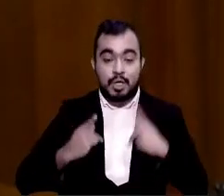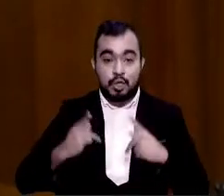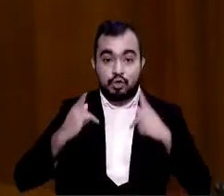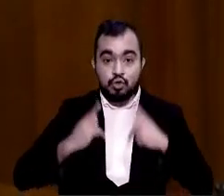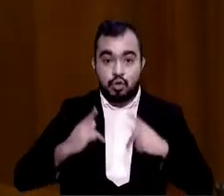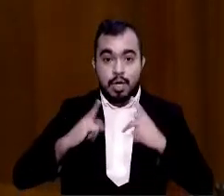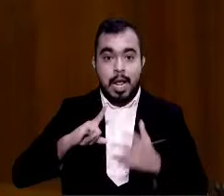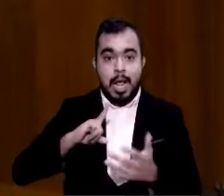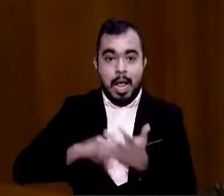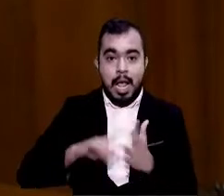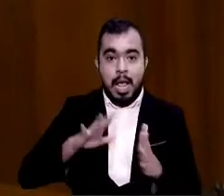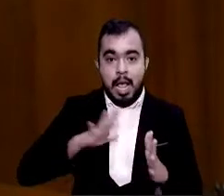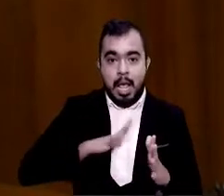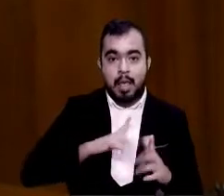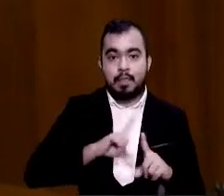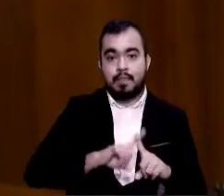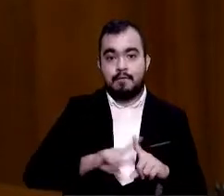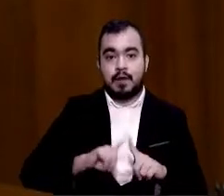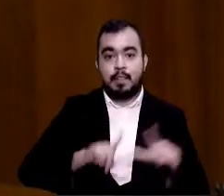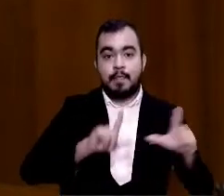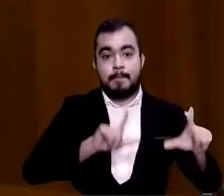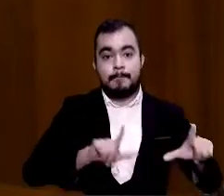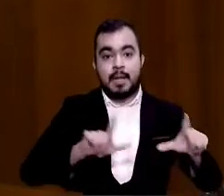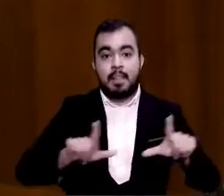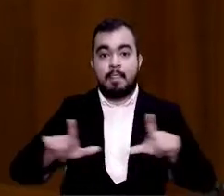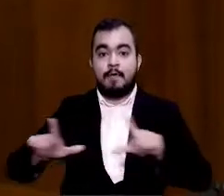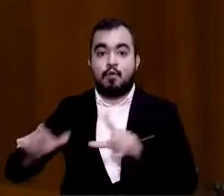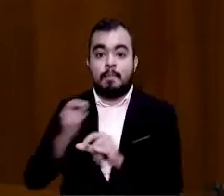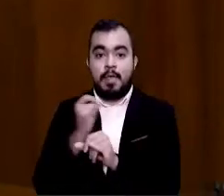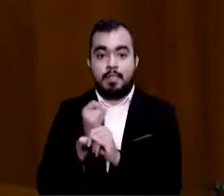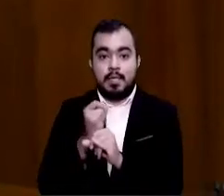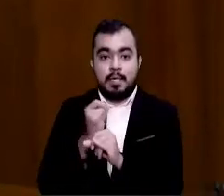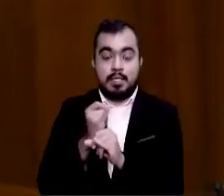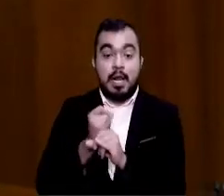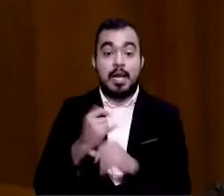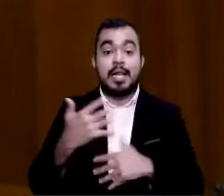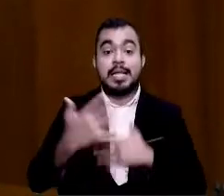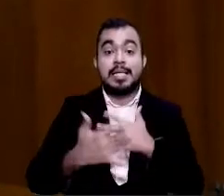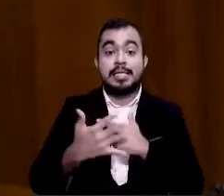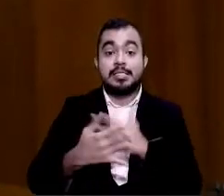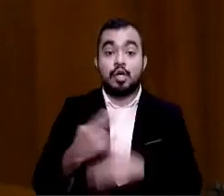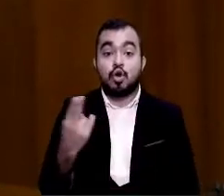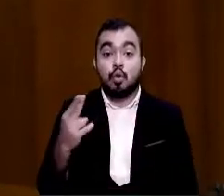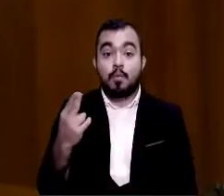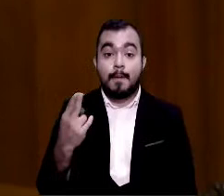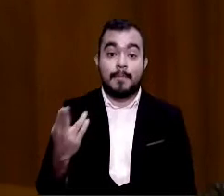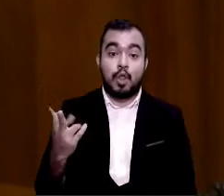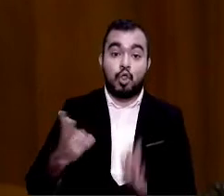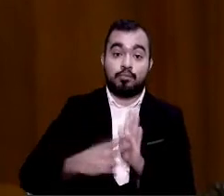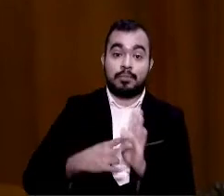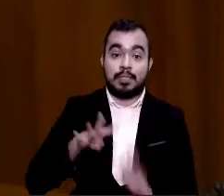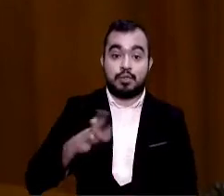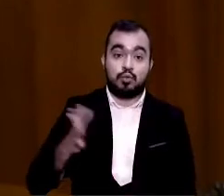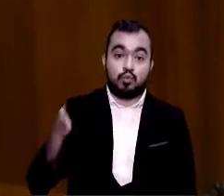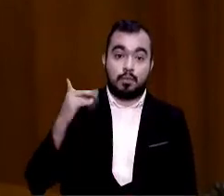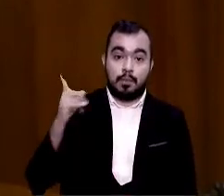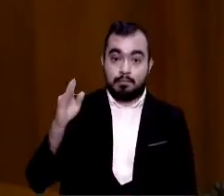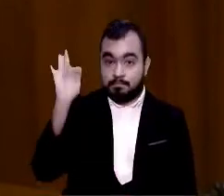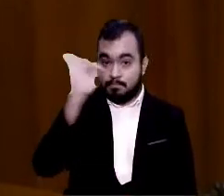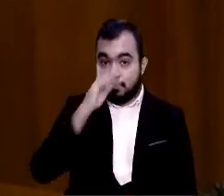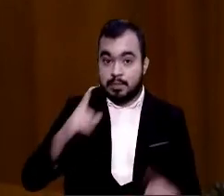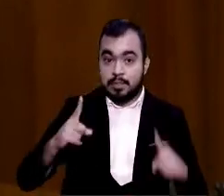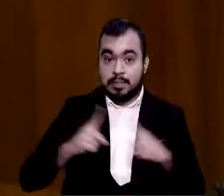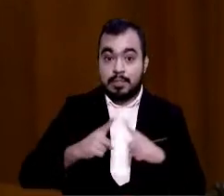las diferentes plataformas digitales. El 15 de noviembre de 2019, la parroquia de San Cristóbal